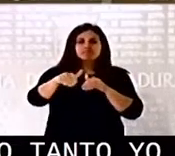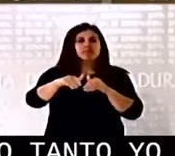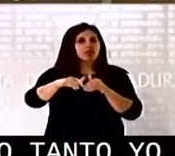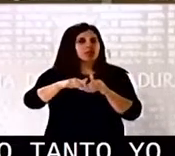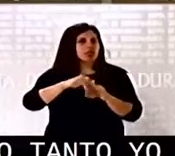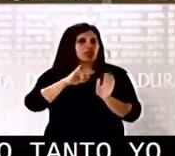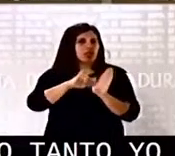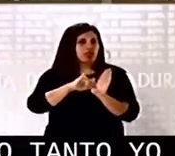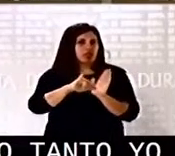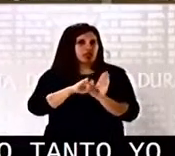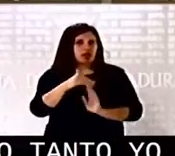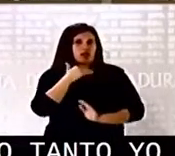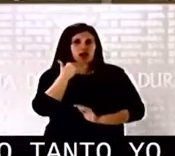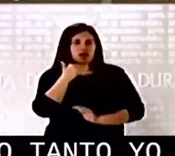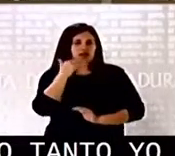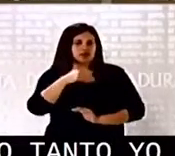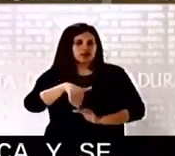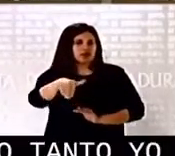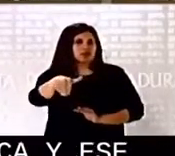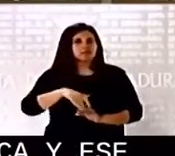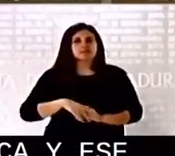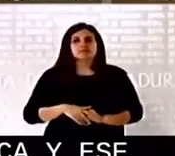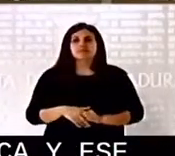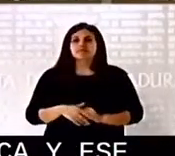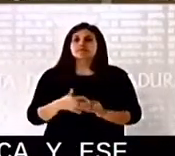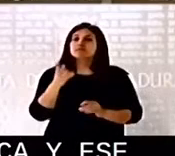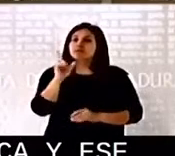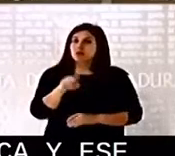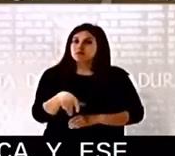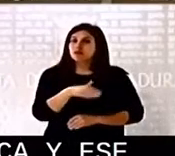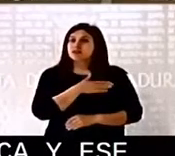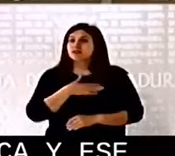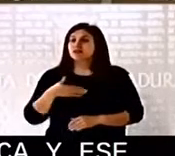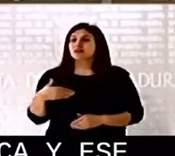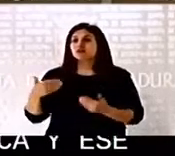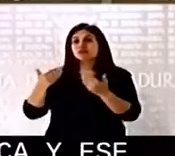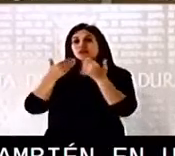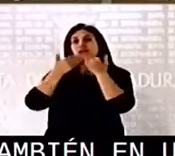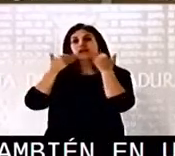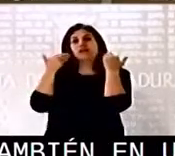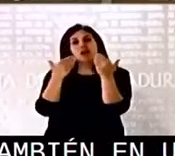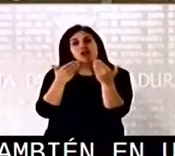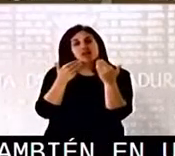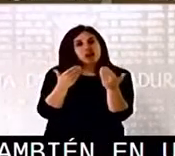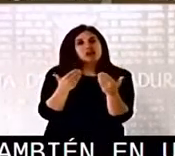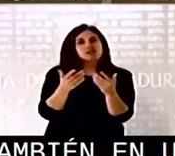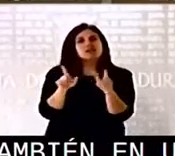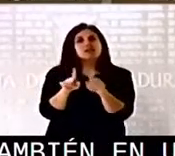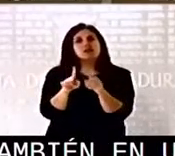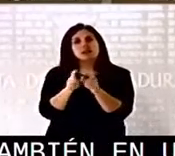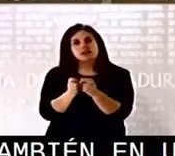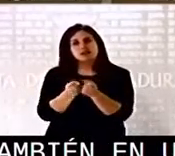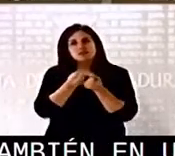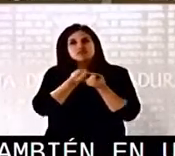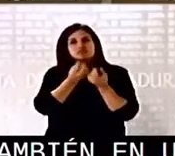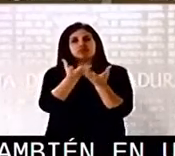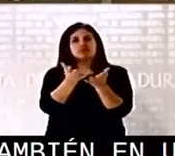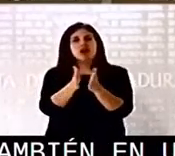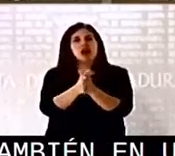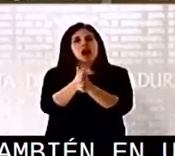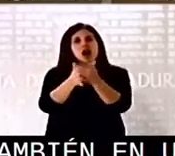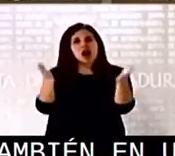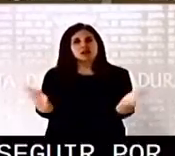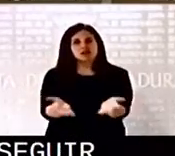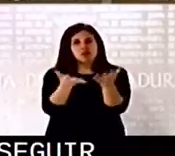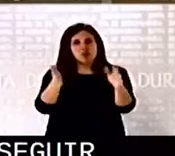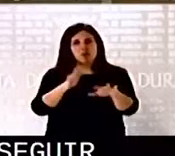y ese agradecimiento quiero que se traslade también en un mensaje de ánimo a seguir trabajando, a seguir